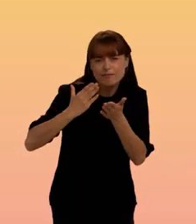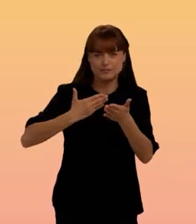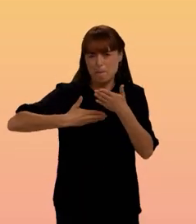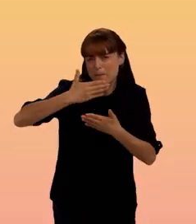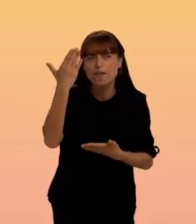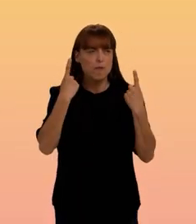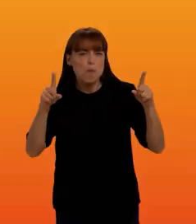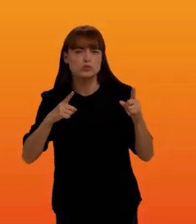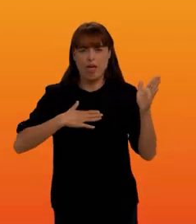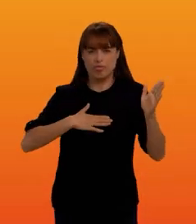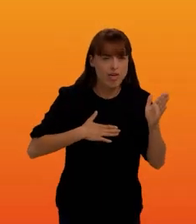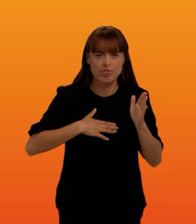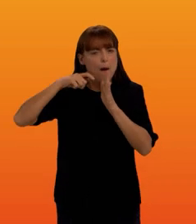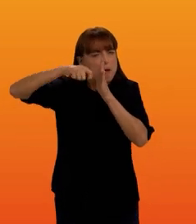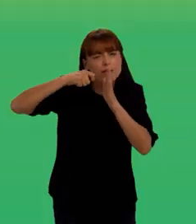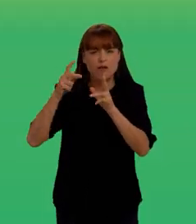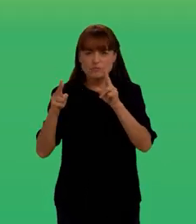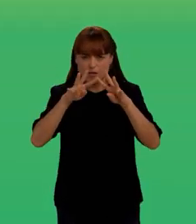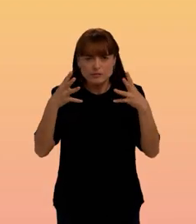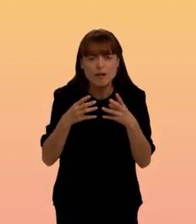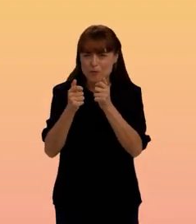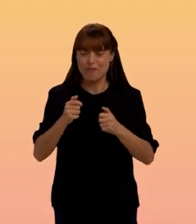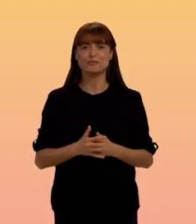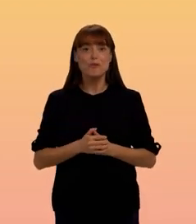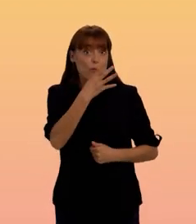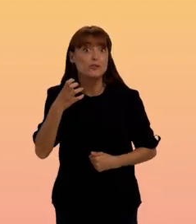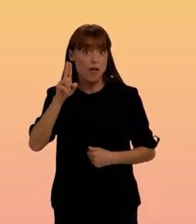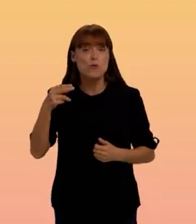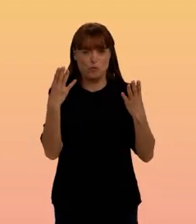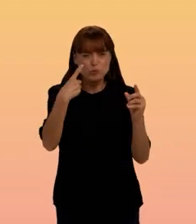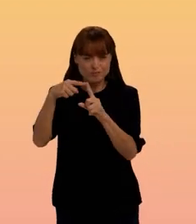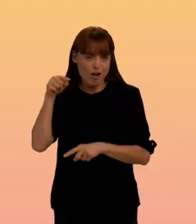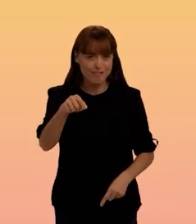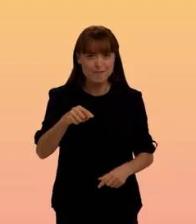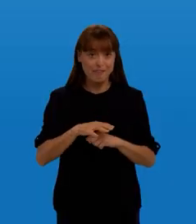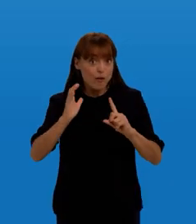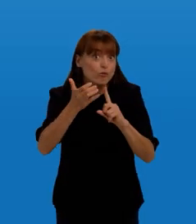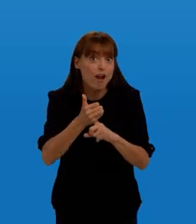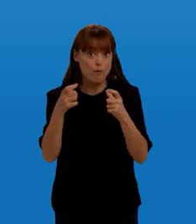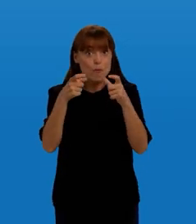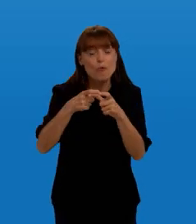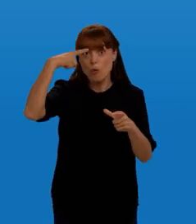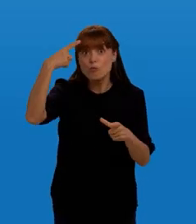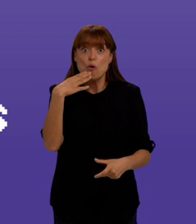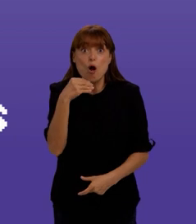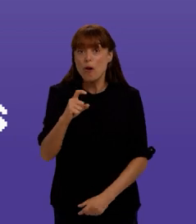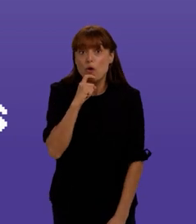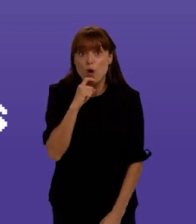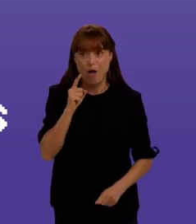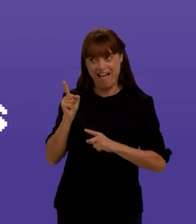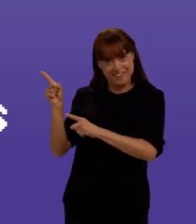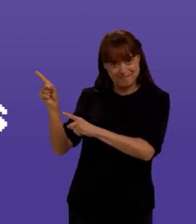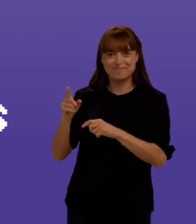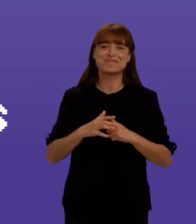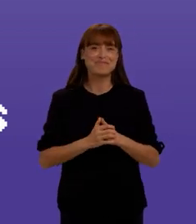concerts, danza, música, películas y series online, videojocs. A los 400 euros le puedes traer mucho de su. Aconseguéis el teu Bocultura a